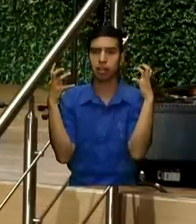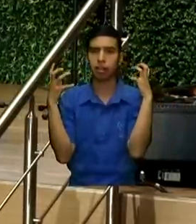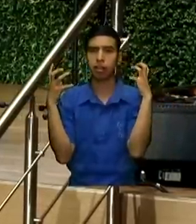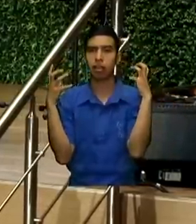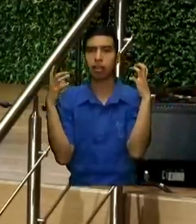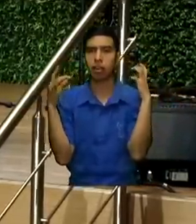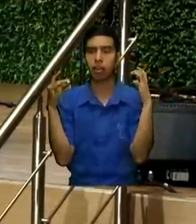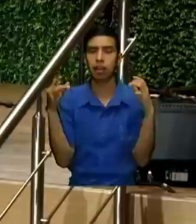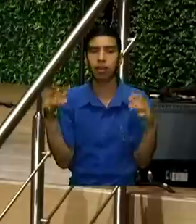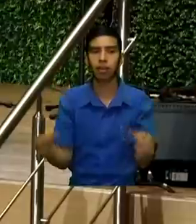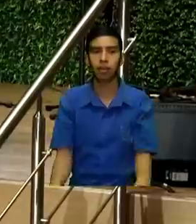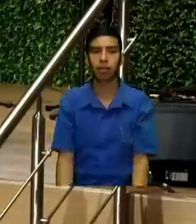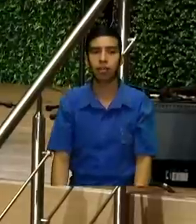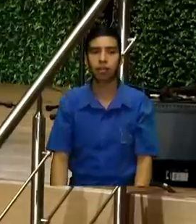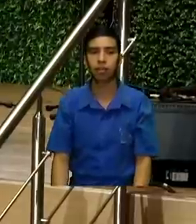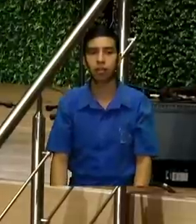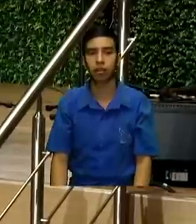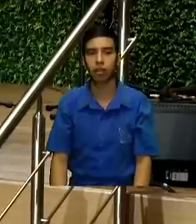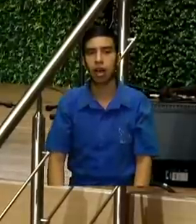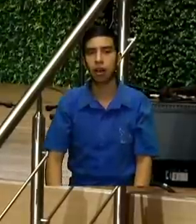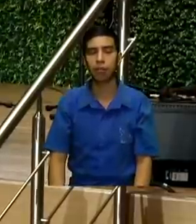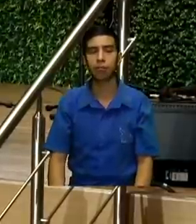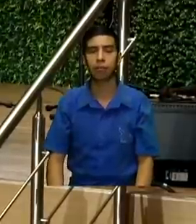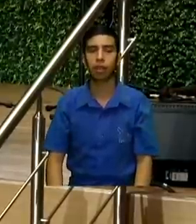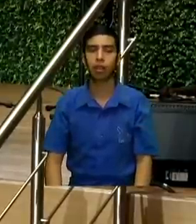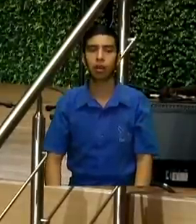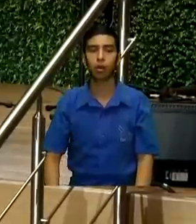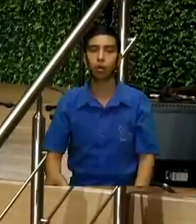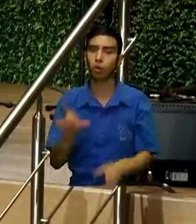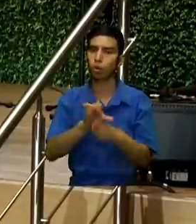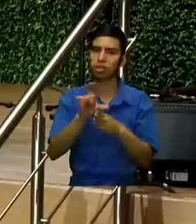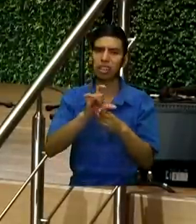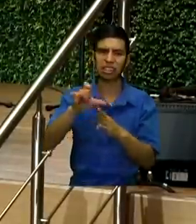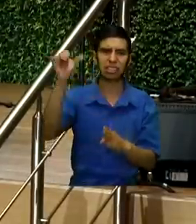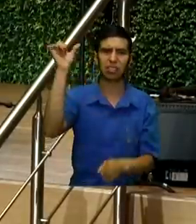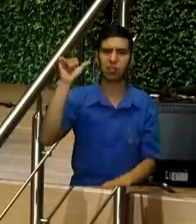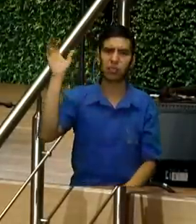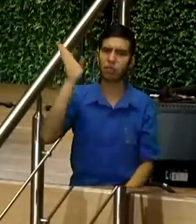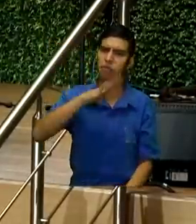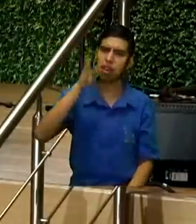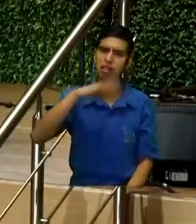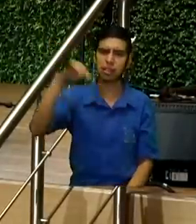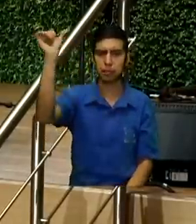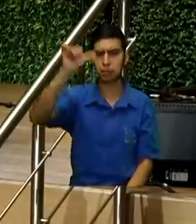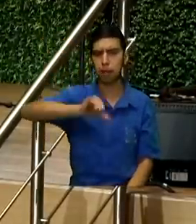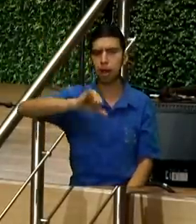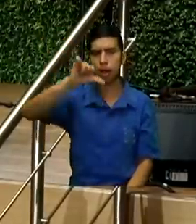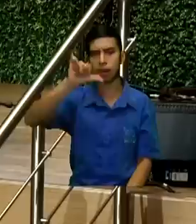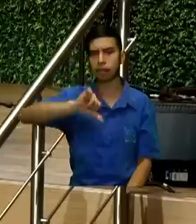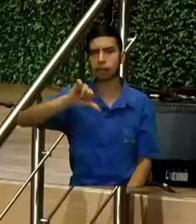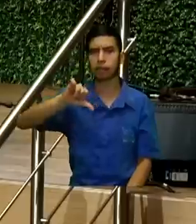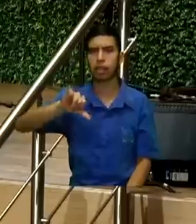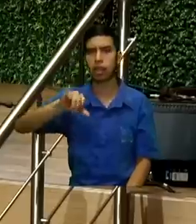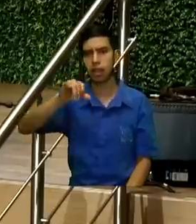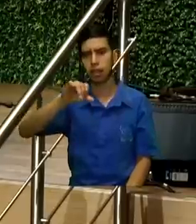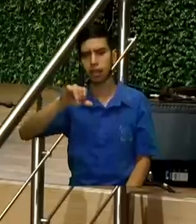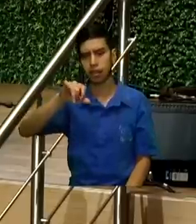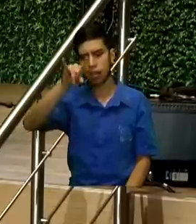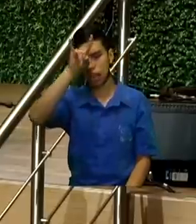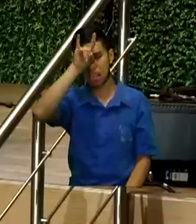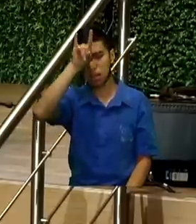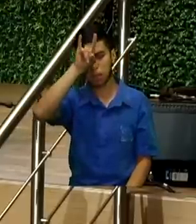son seres espirituales de las tinieblas, están externas. Pero esas van a